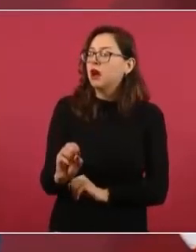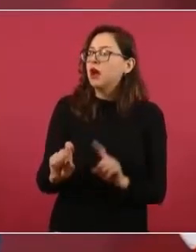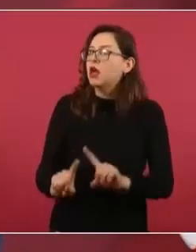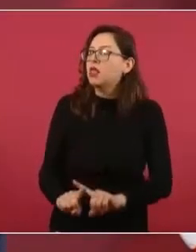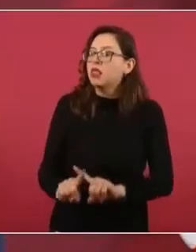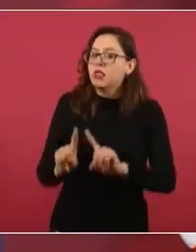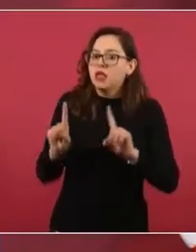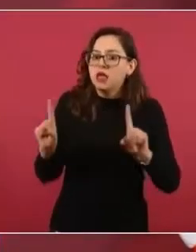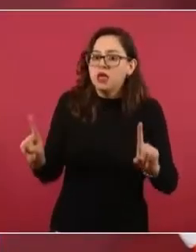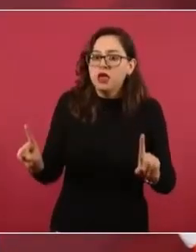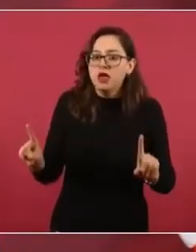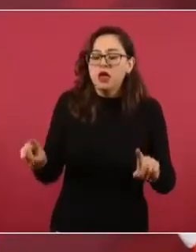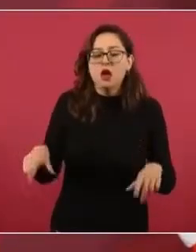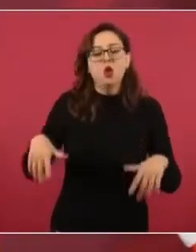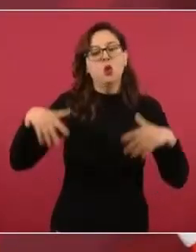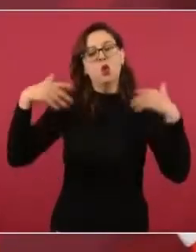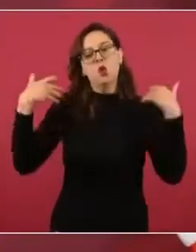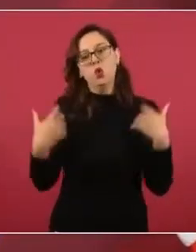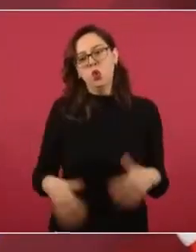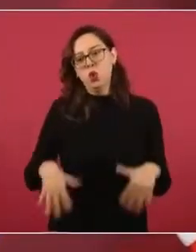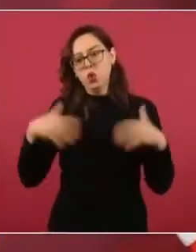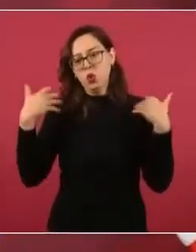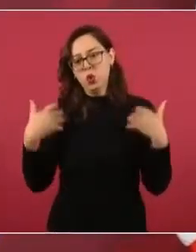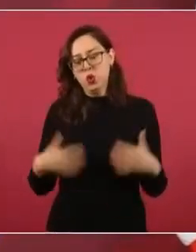un gran dirigente